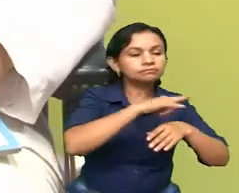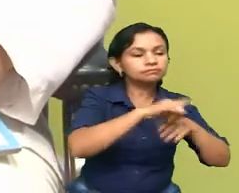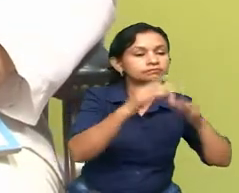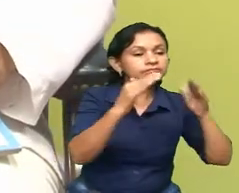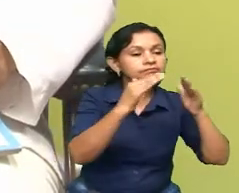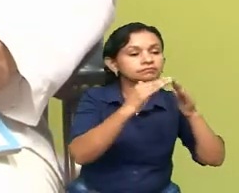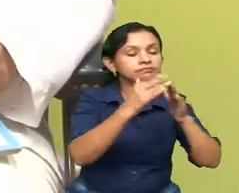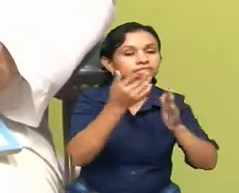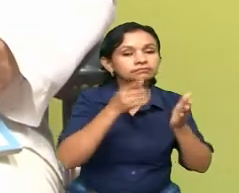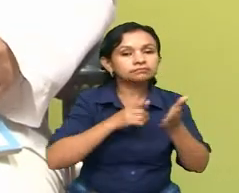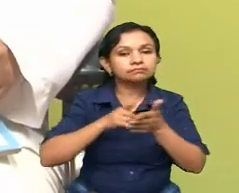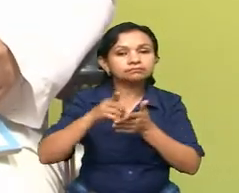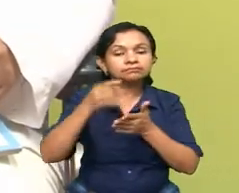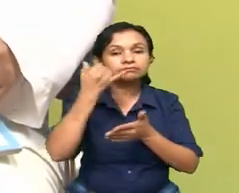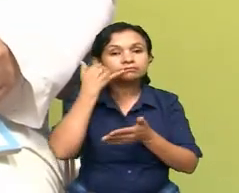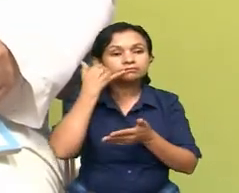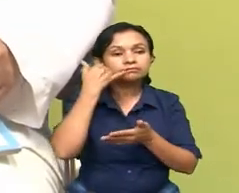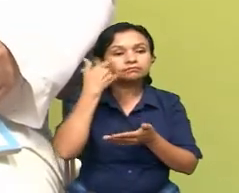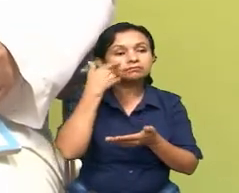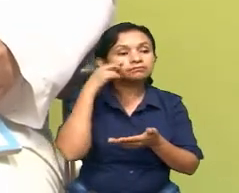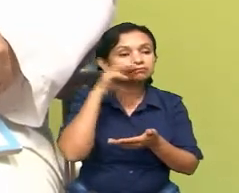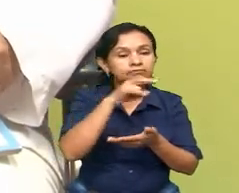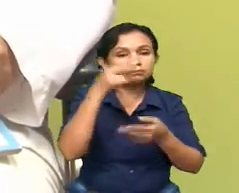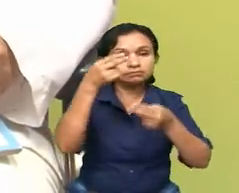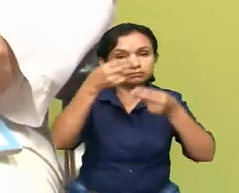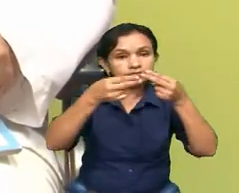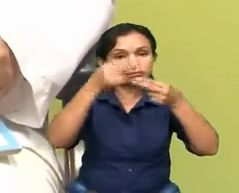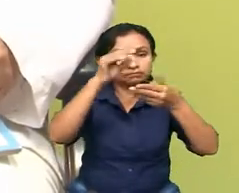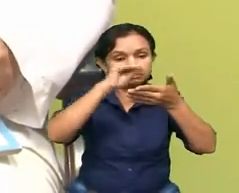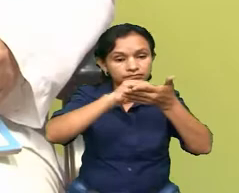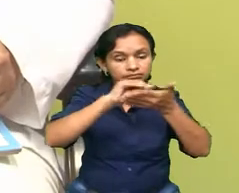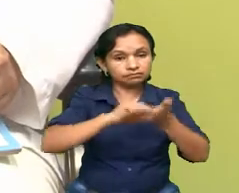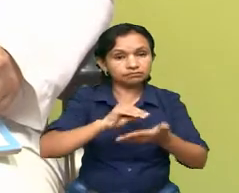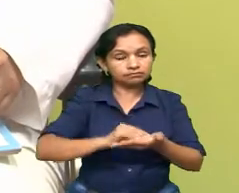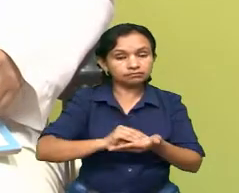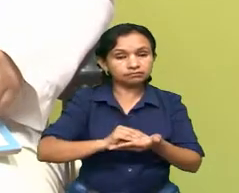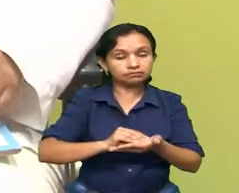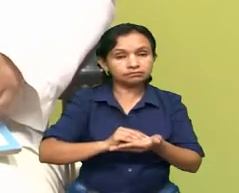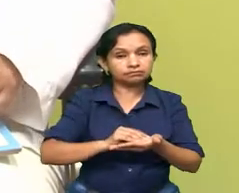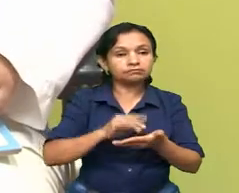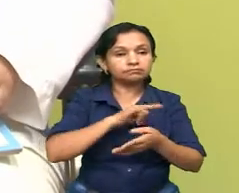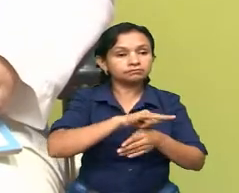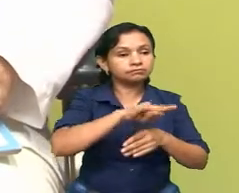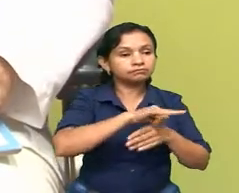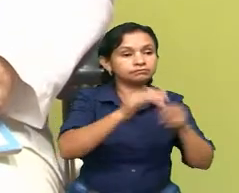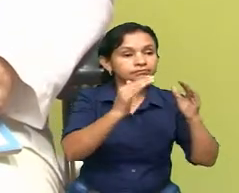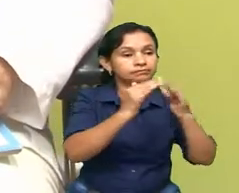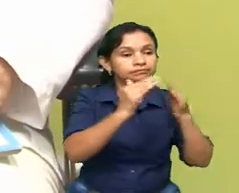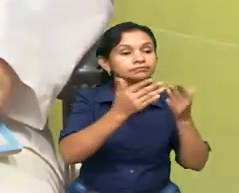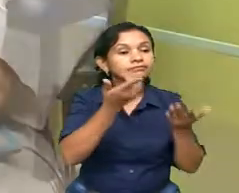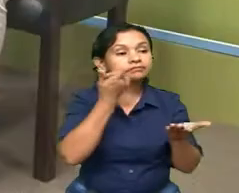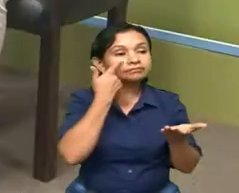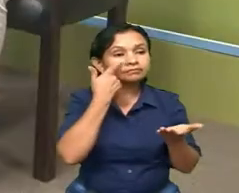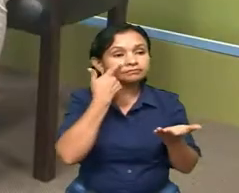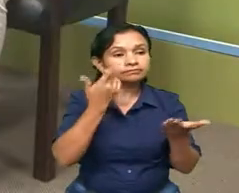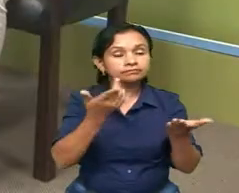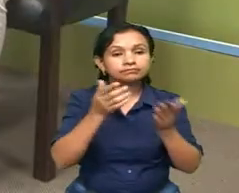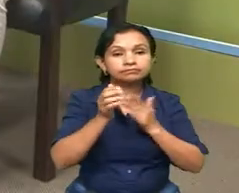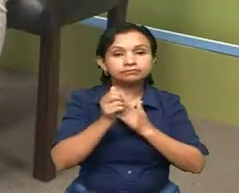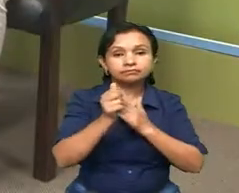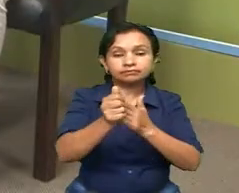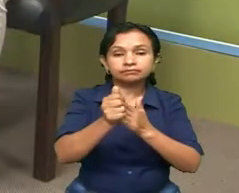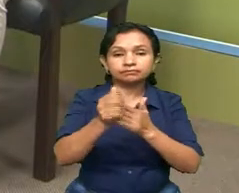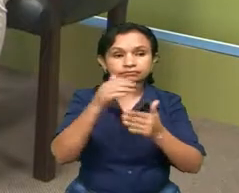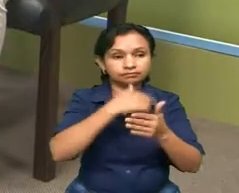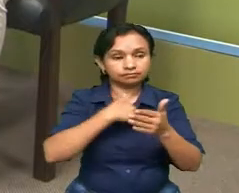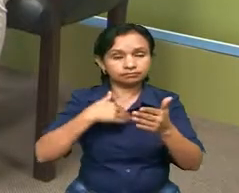con la dirección, número de teléfono. Por eso se piden todos esos datos cuando el paciente llega y se va a buscar a su casa. para darle el seguimiento. Licenciada,